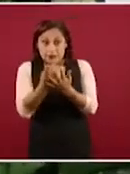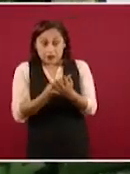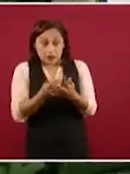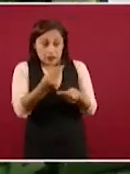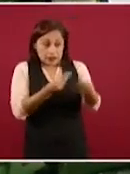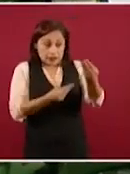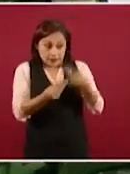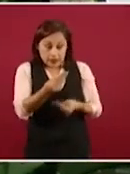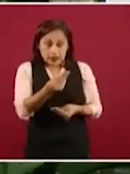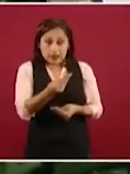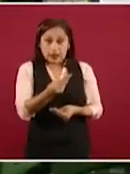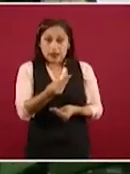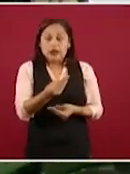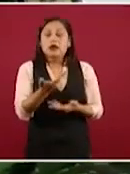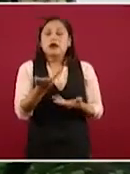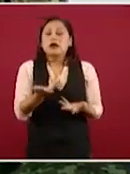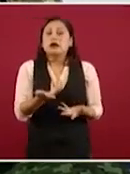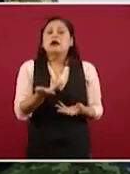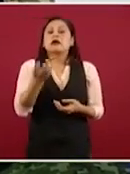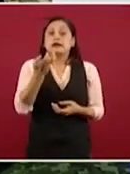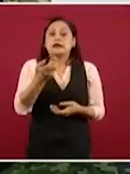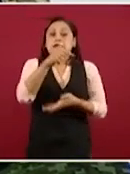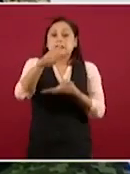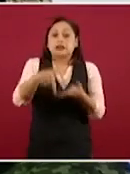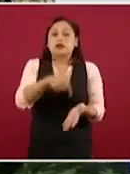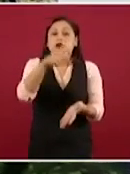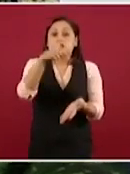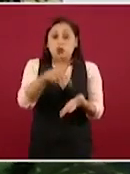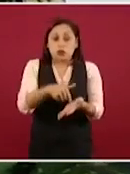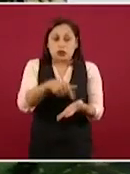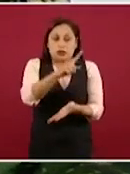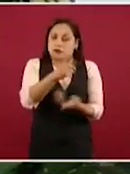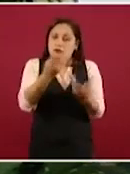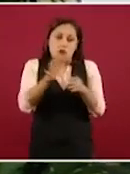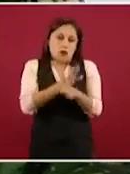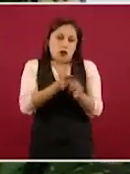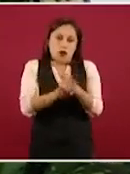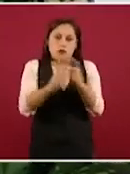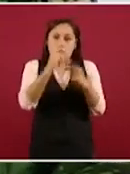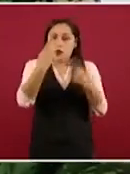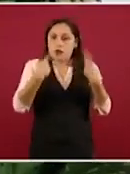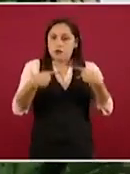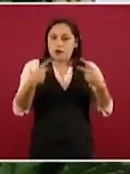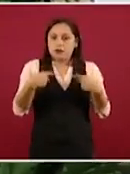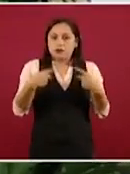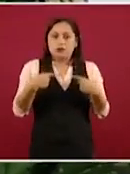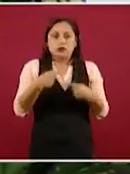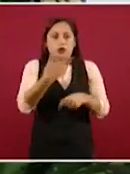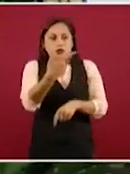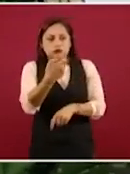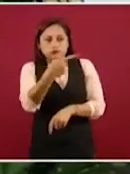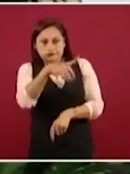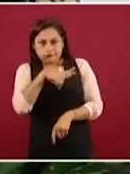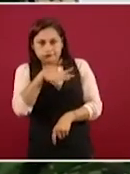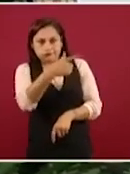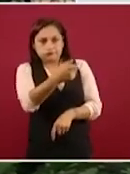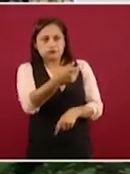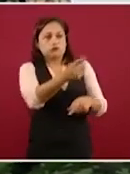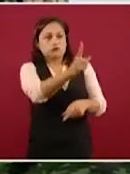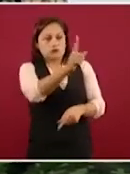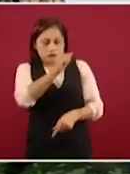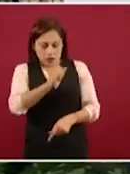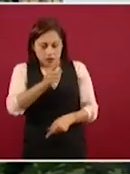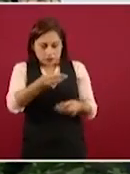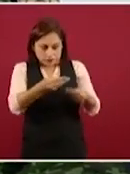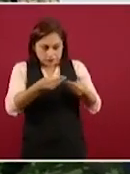lugar donde se establecen, ahí mismo, en presencia de la persona que va a donar el arma, se destruye para que tenga